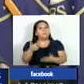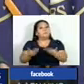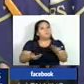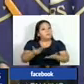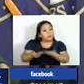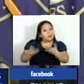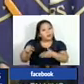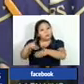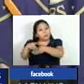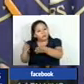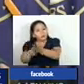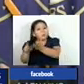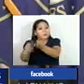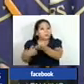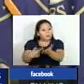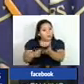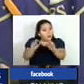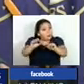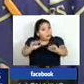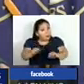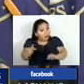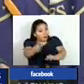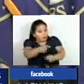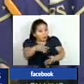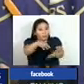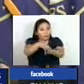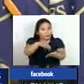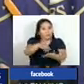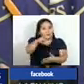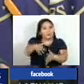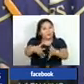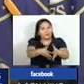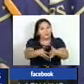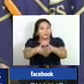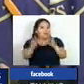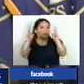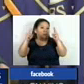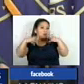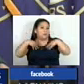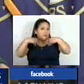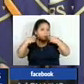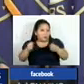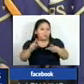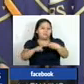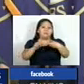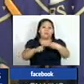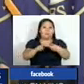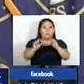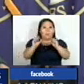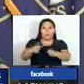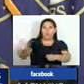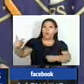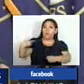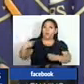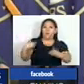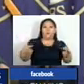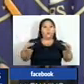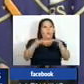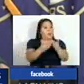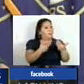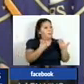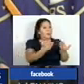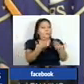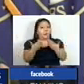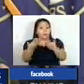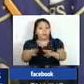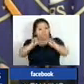bipartidista para satisfacer las necesidades del pueblo estadounidense en términos de salud en términos de distribución equitativa de la vacuna continuar